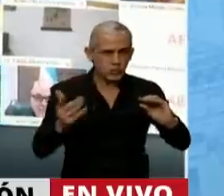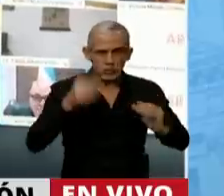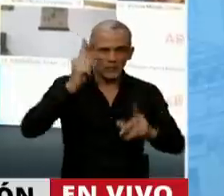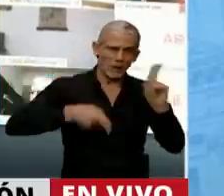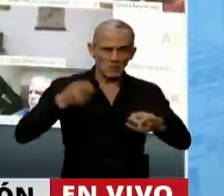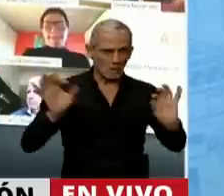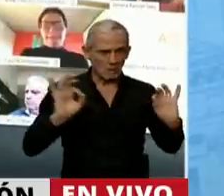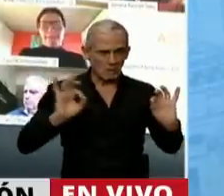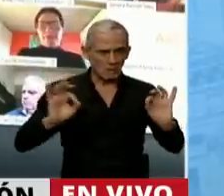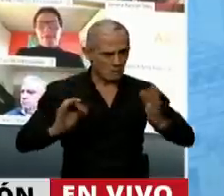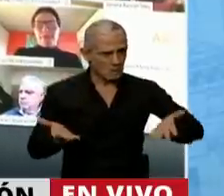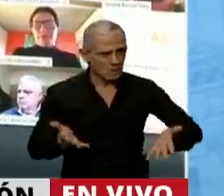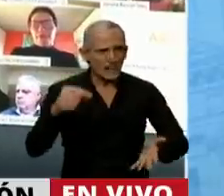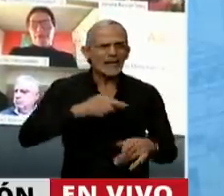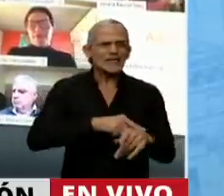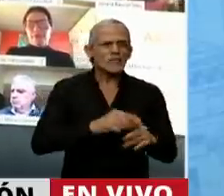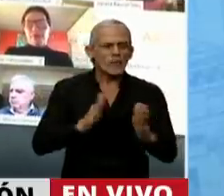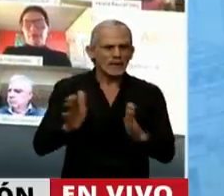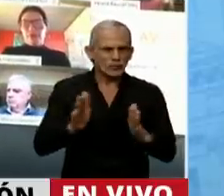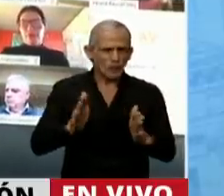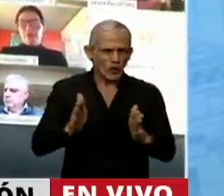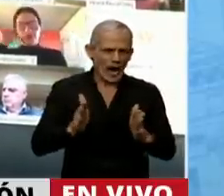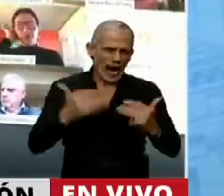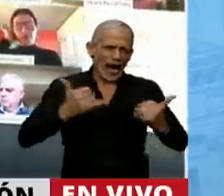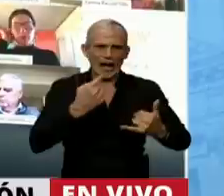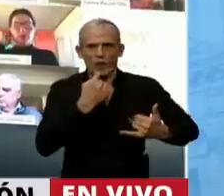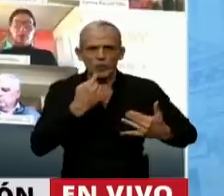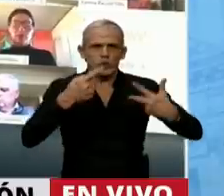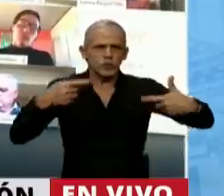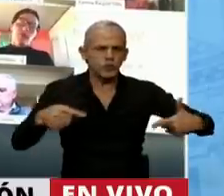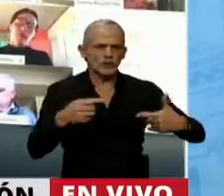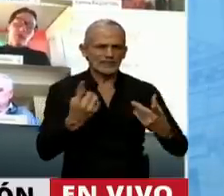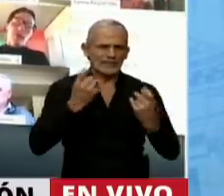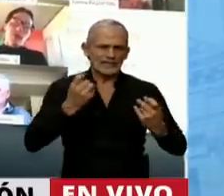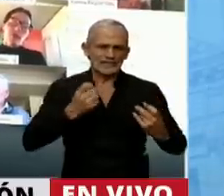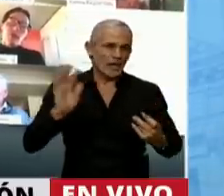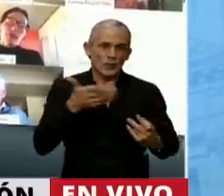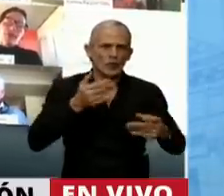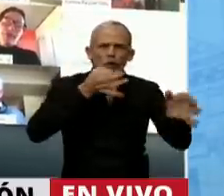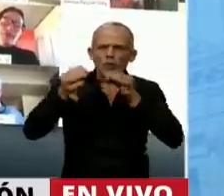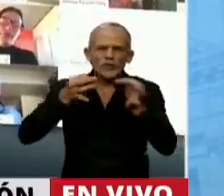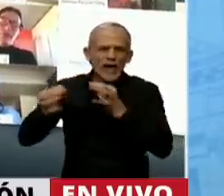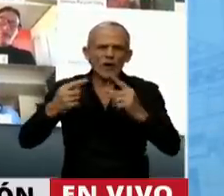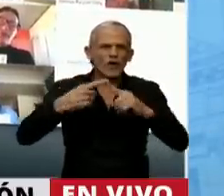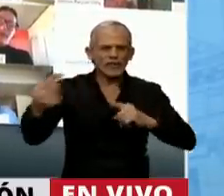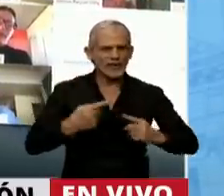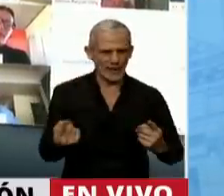arbitrario. En este momento de tanta zozobra, donde se necesita un diálogo directo y